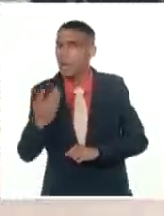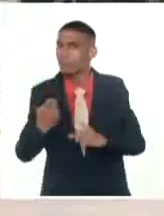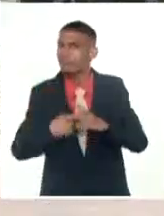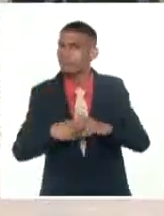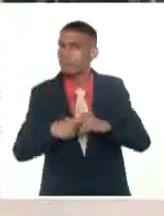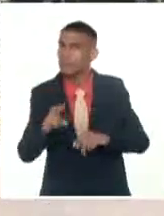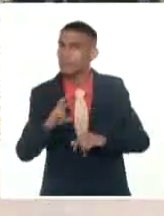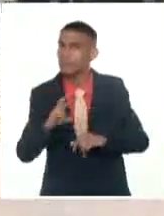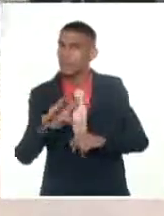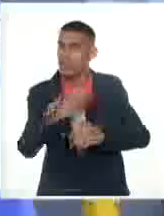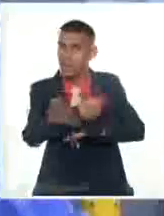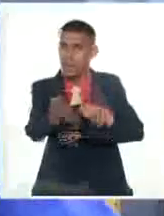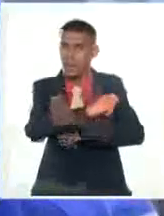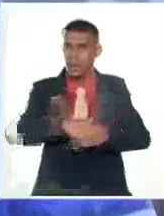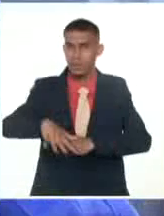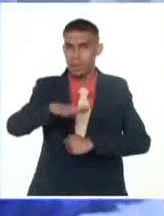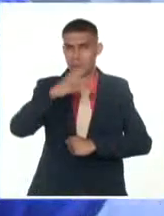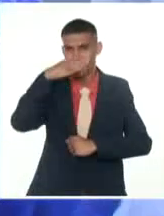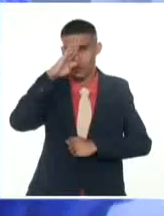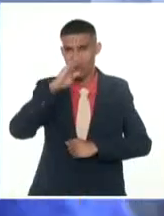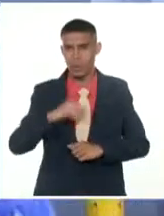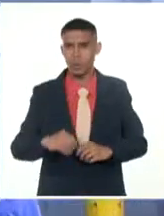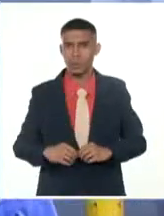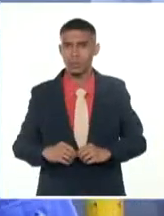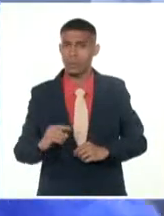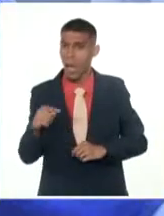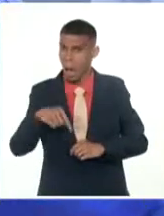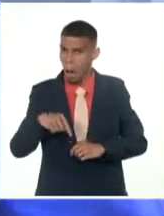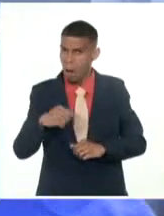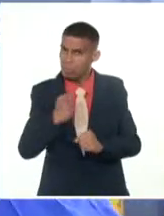transitoria a este problema. Y hasta ahora vamos bien,